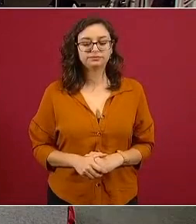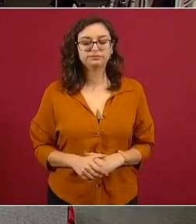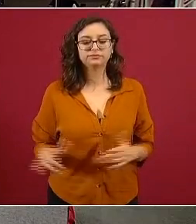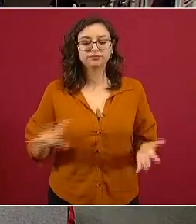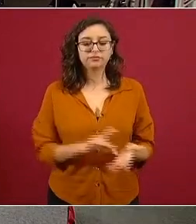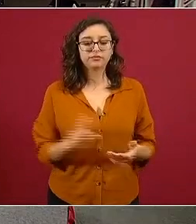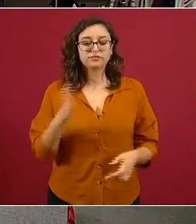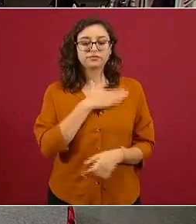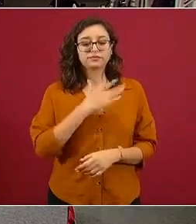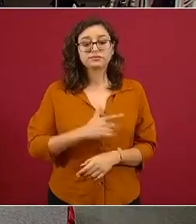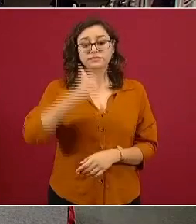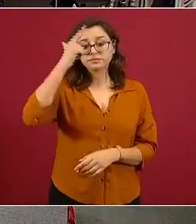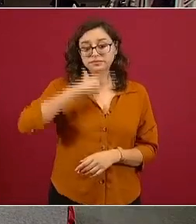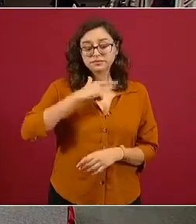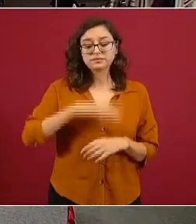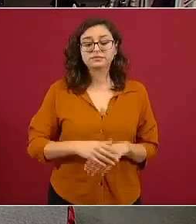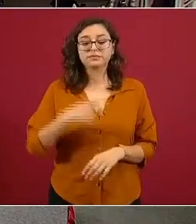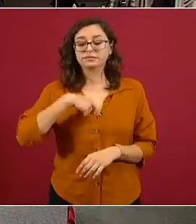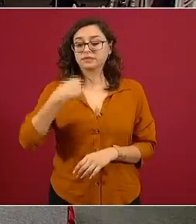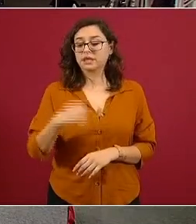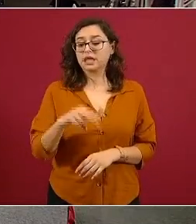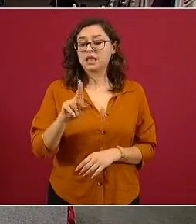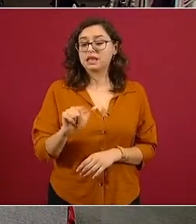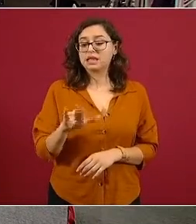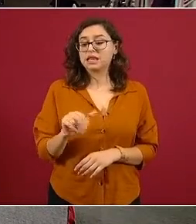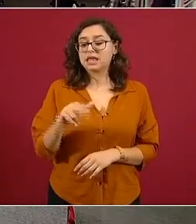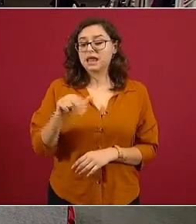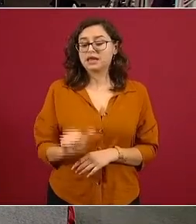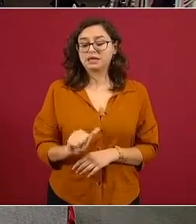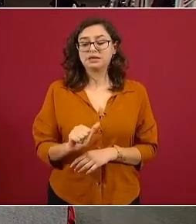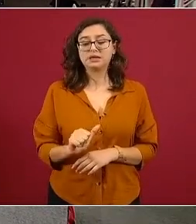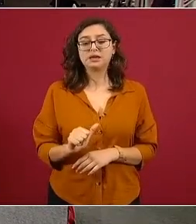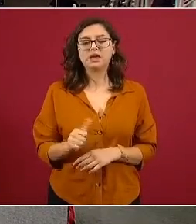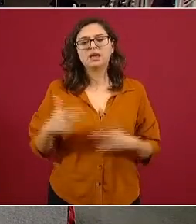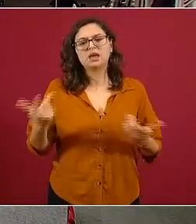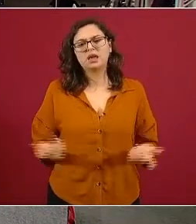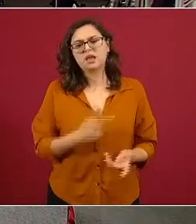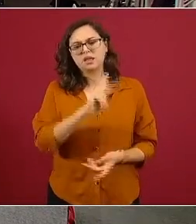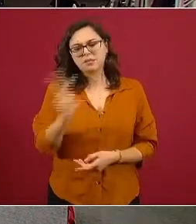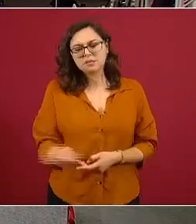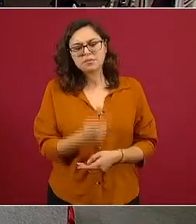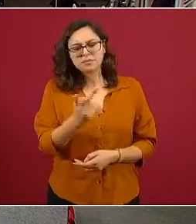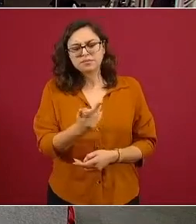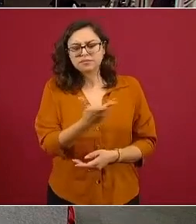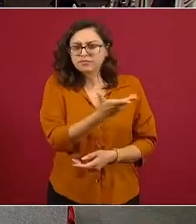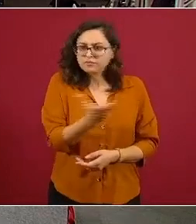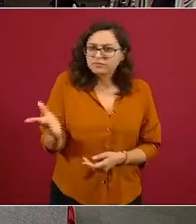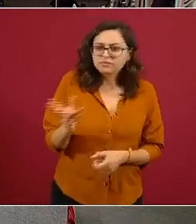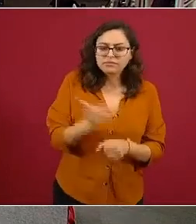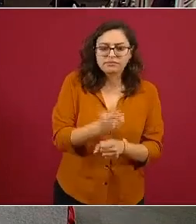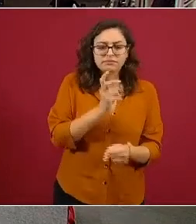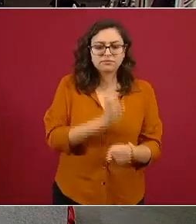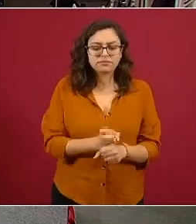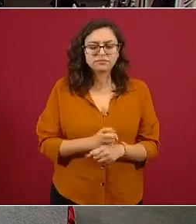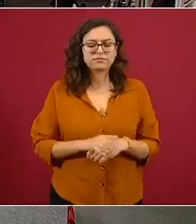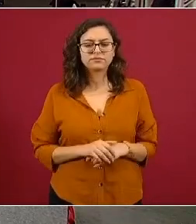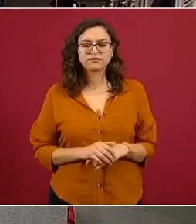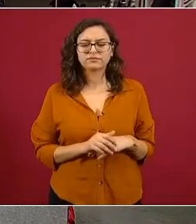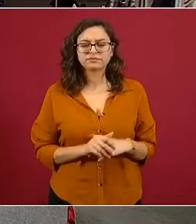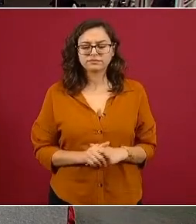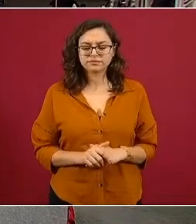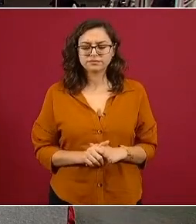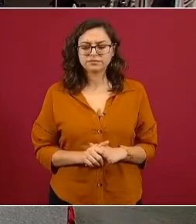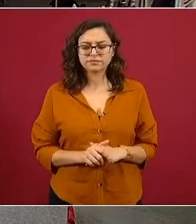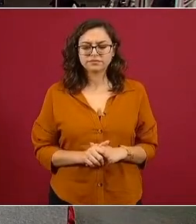Gracias, buenas noches. Liliana Noble de Pulso Saludable. Me gustaría preguntarle a alguna de sus invitadas, doctor Gatell, ¿qué pasa si